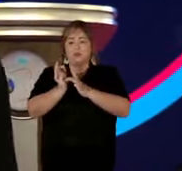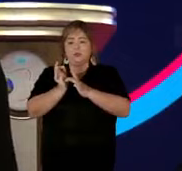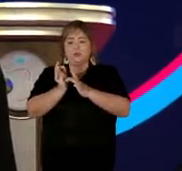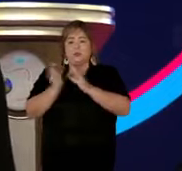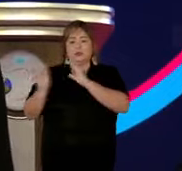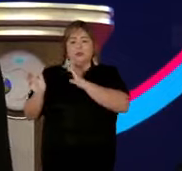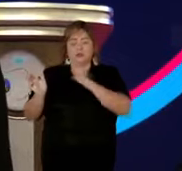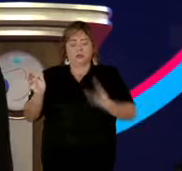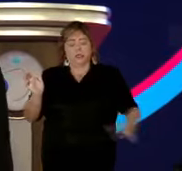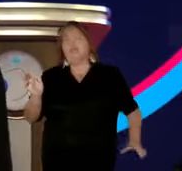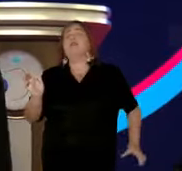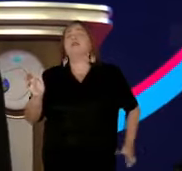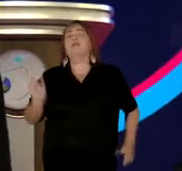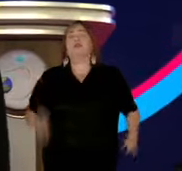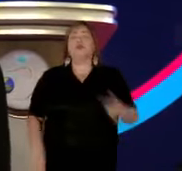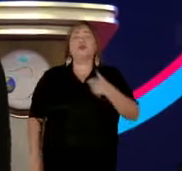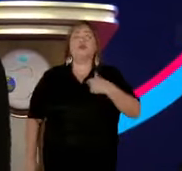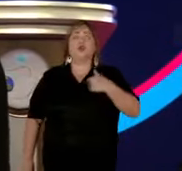Cristo, yo te